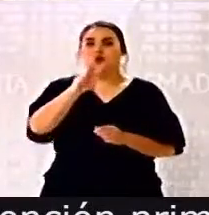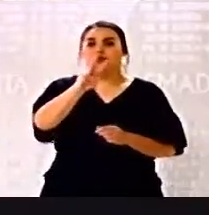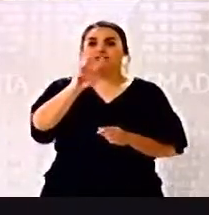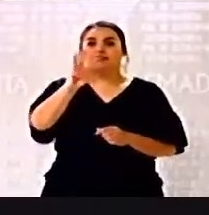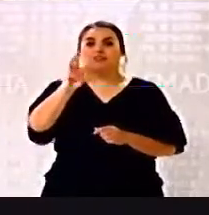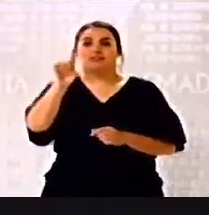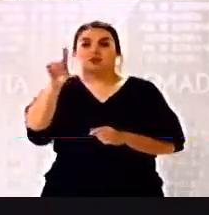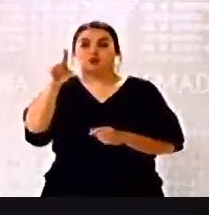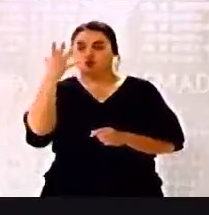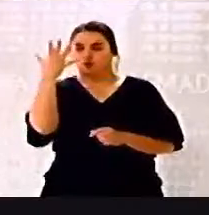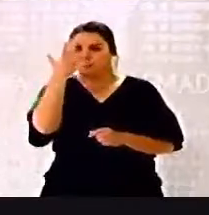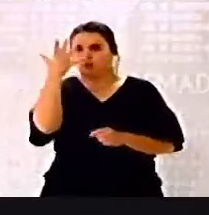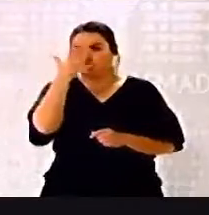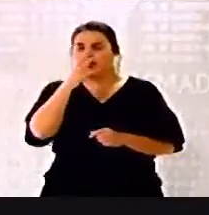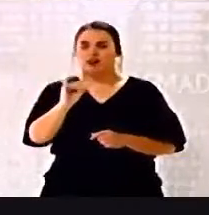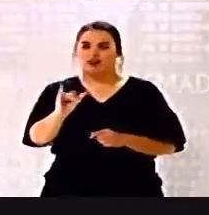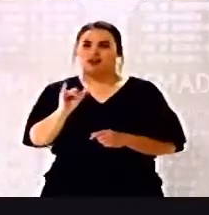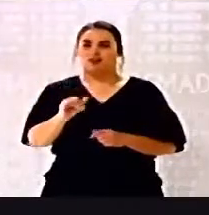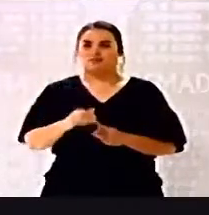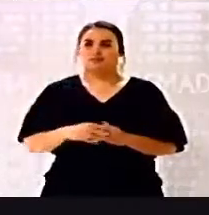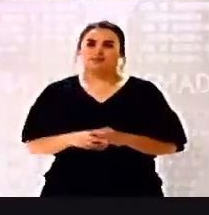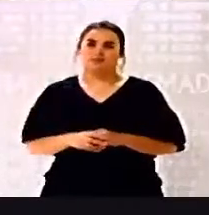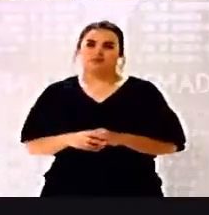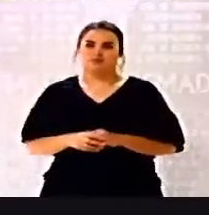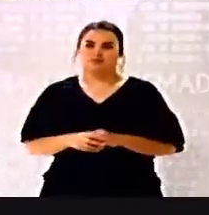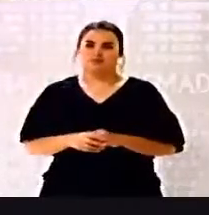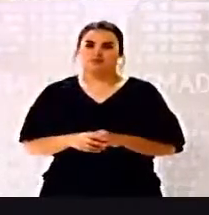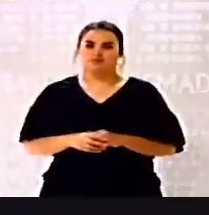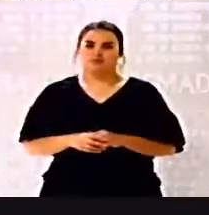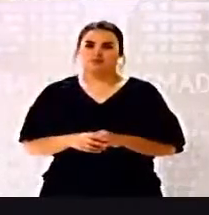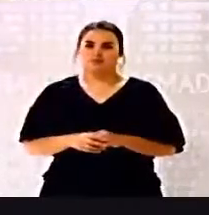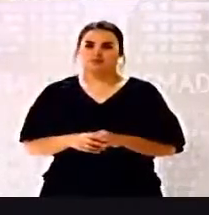231 casos sospechosos.